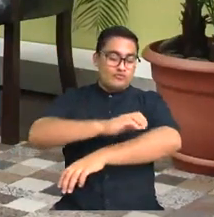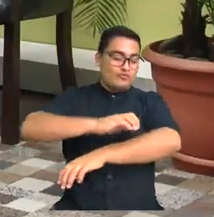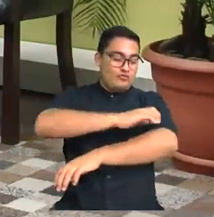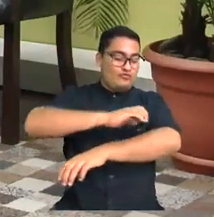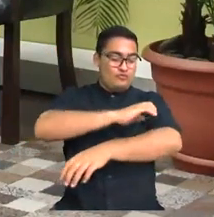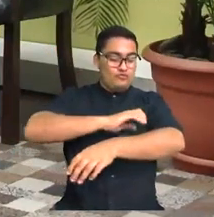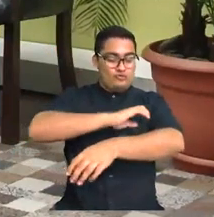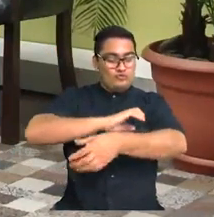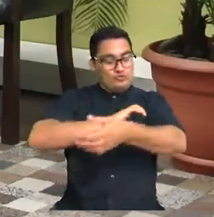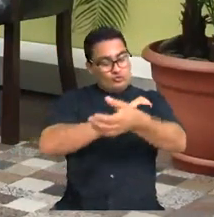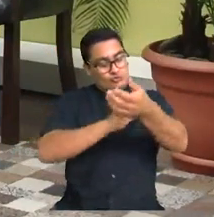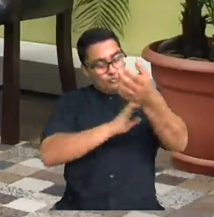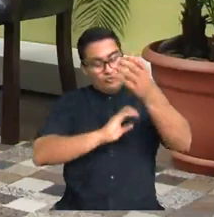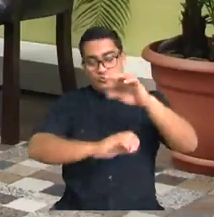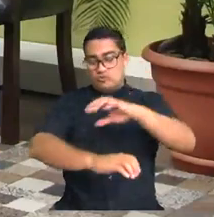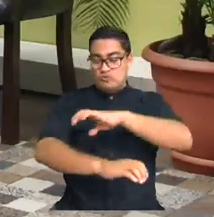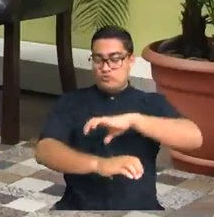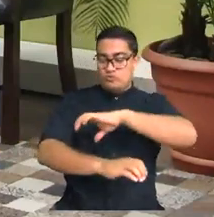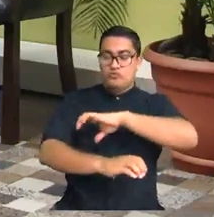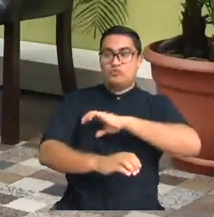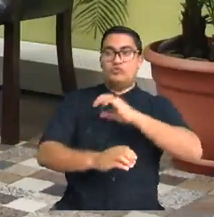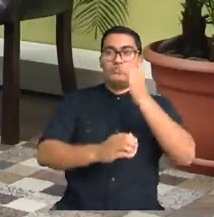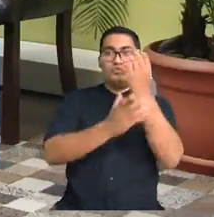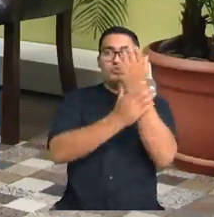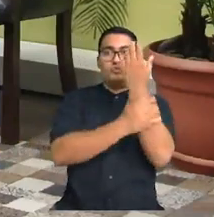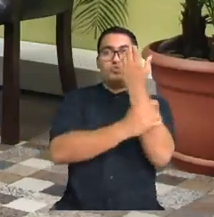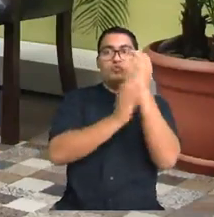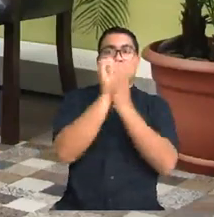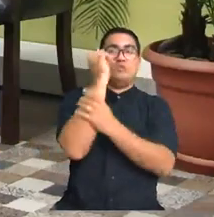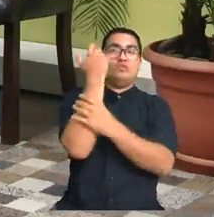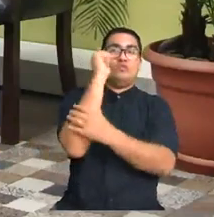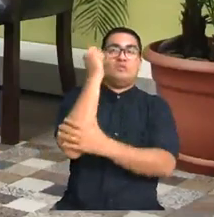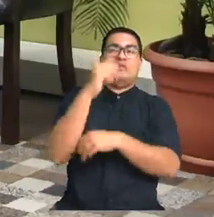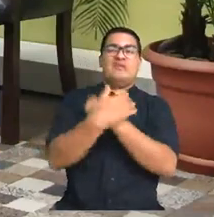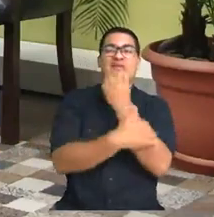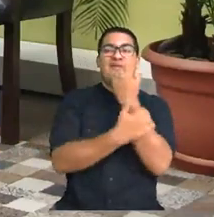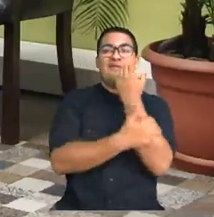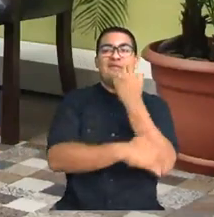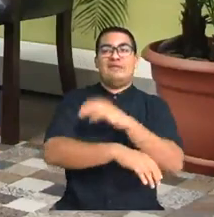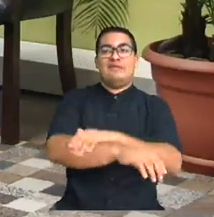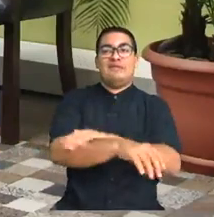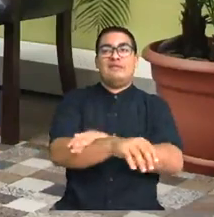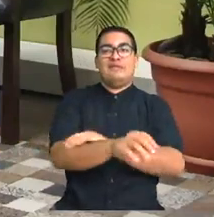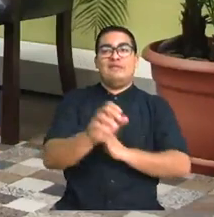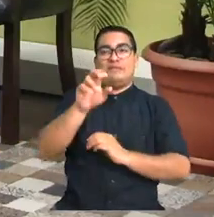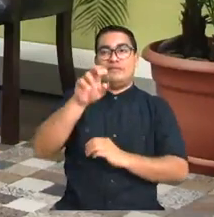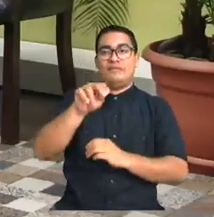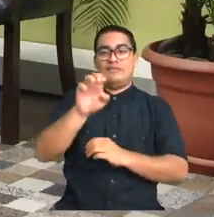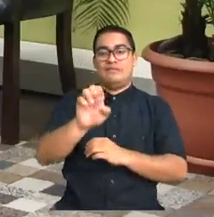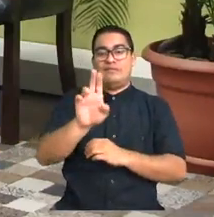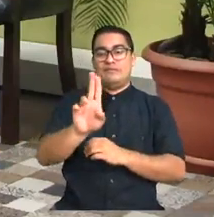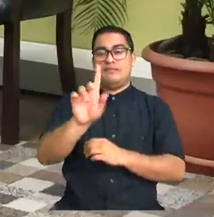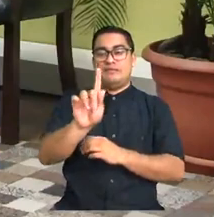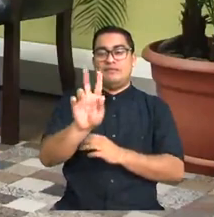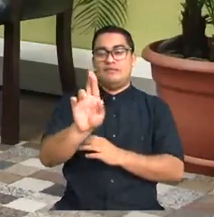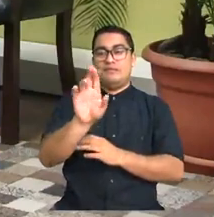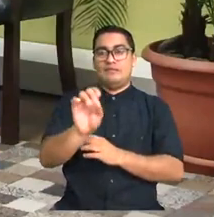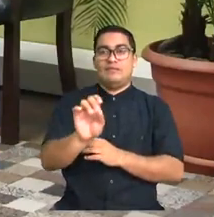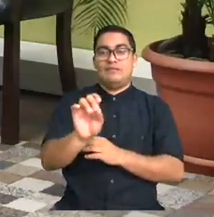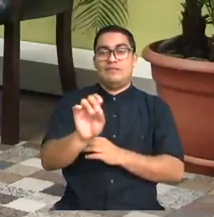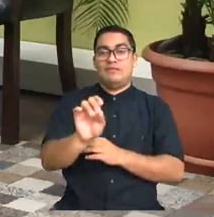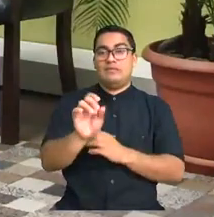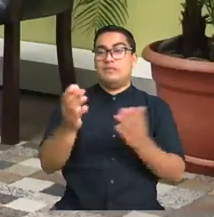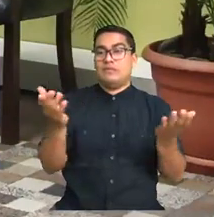Preferiblemente utilizar jabones que sean neutros, jabones que puedan ser hidratantes si tenemos la piel